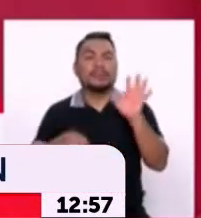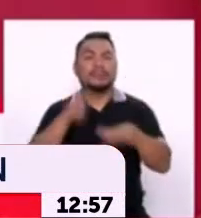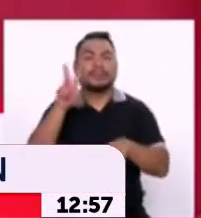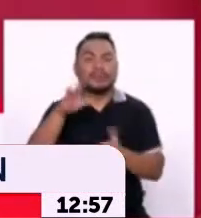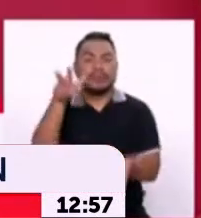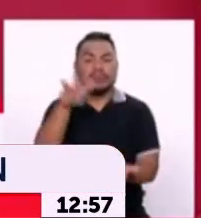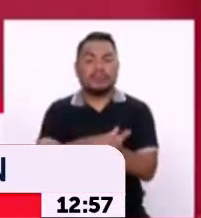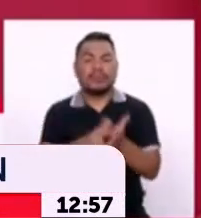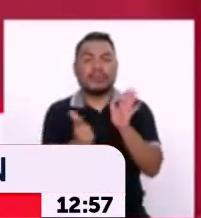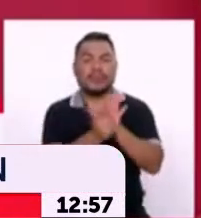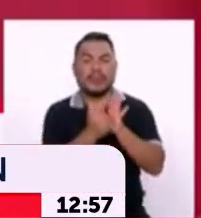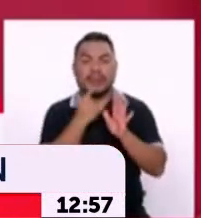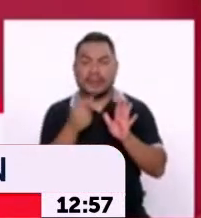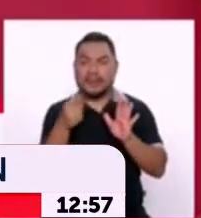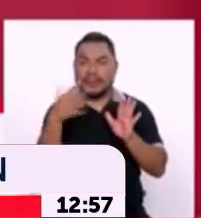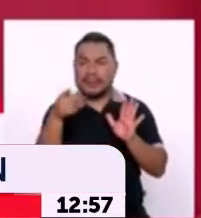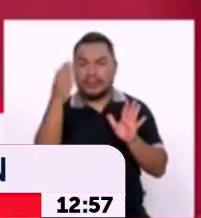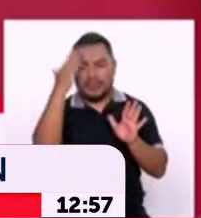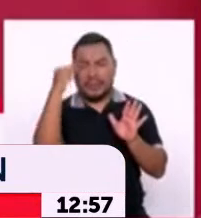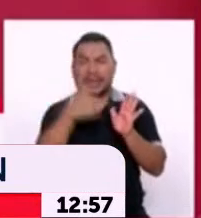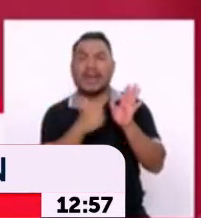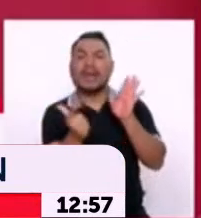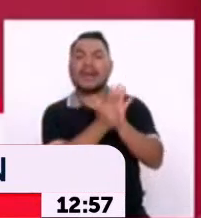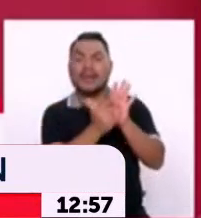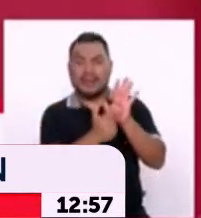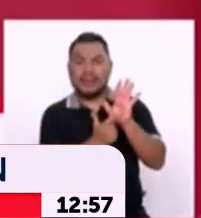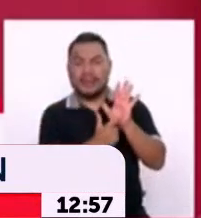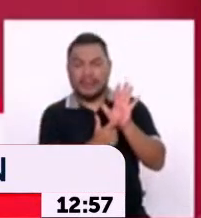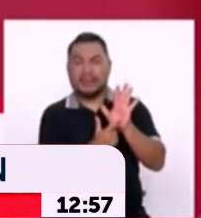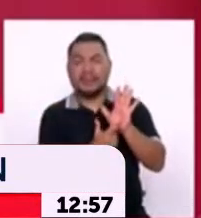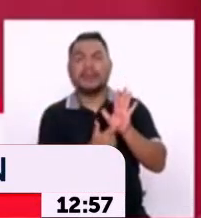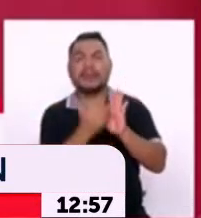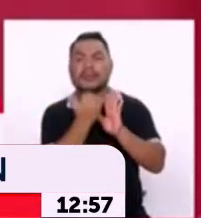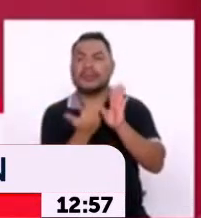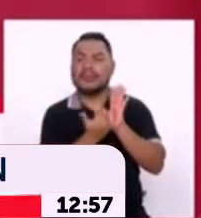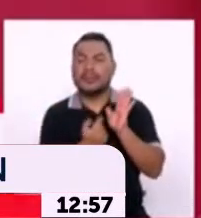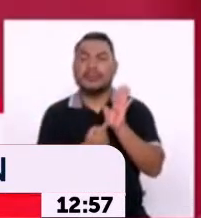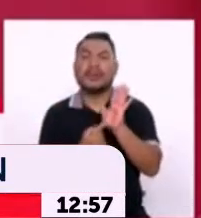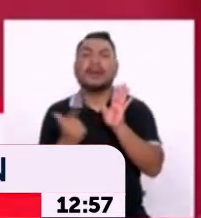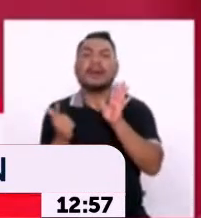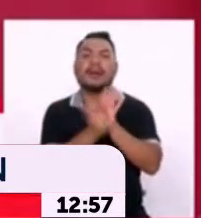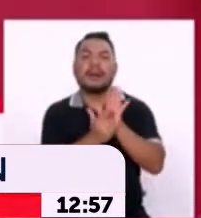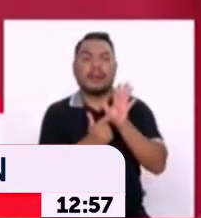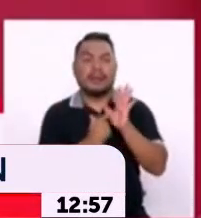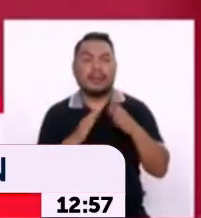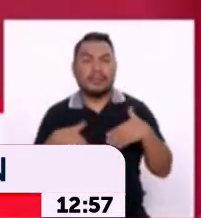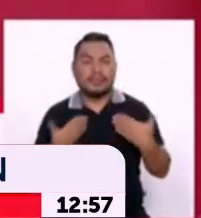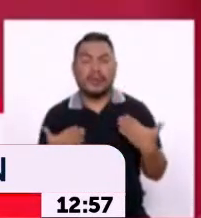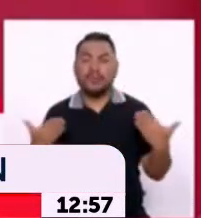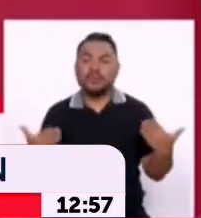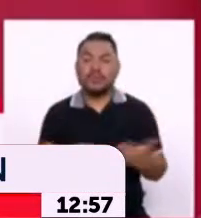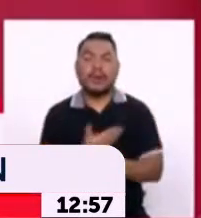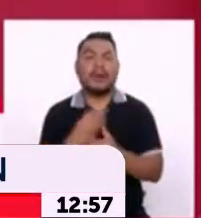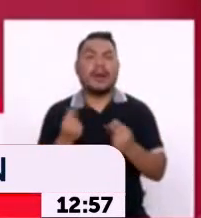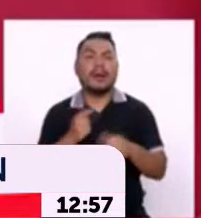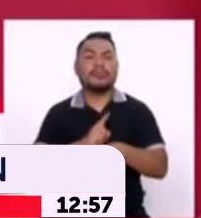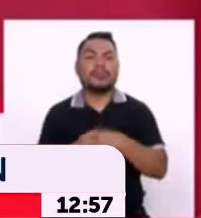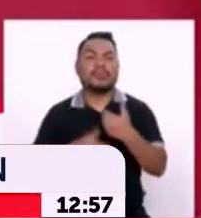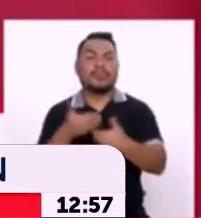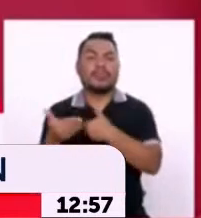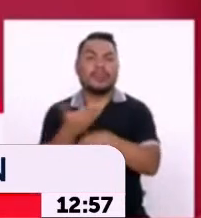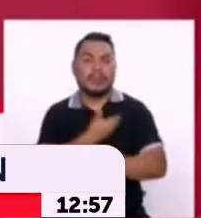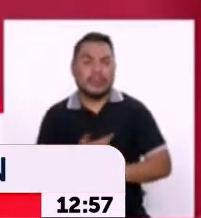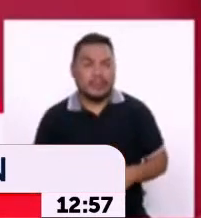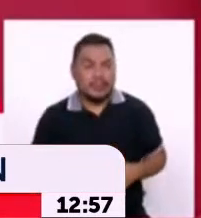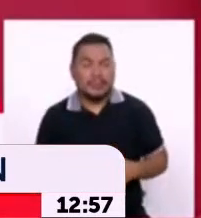decretos legislativos que, como ustedes lo saben, tienen el rango de ley. En este momento, hemos dado una ley para la modernización acelerada del